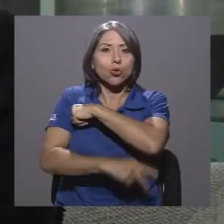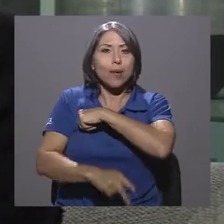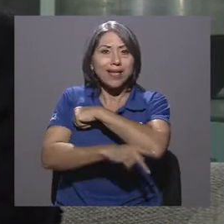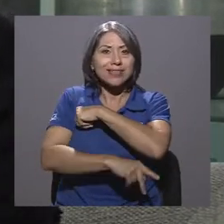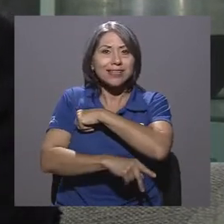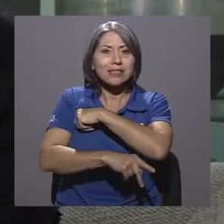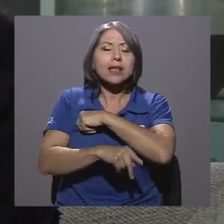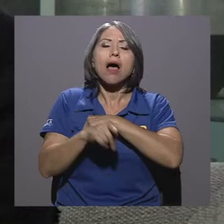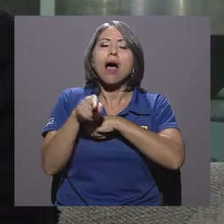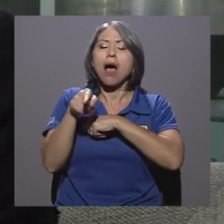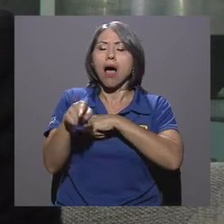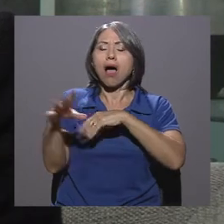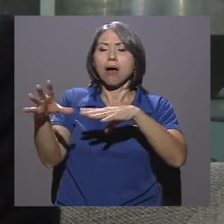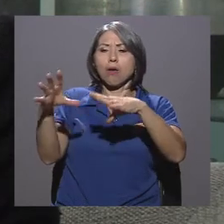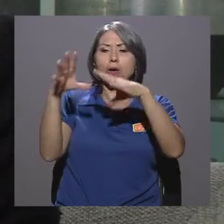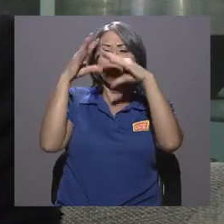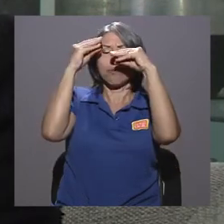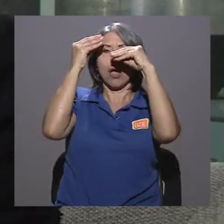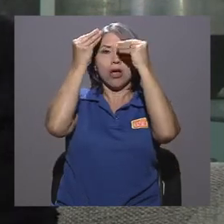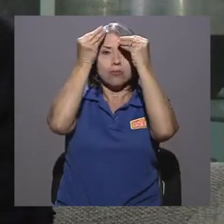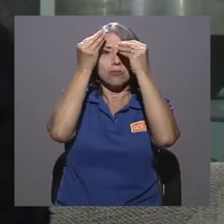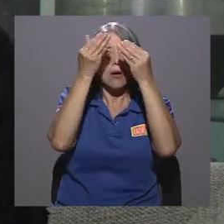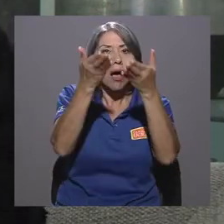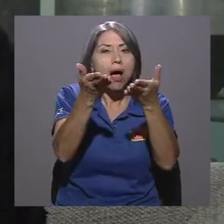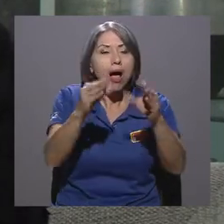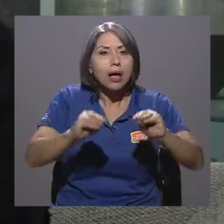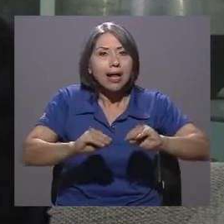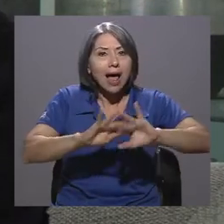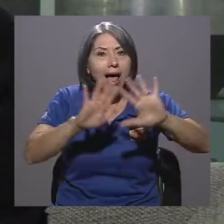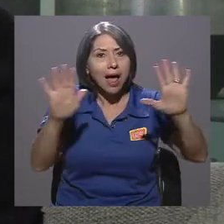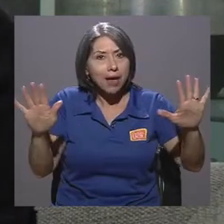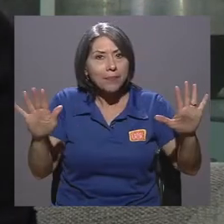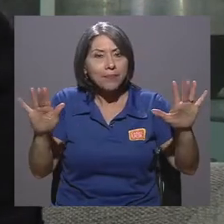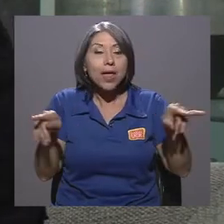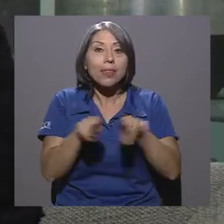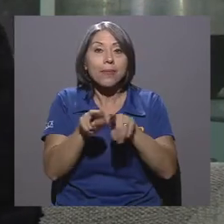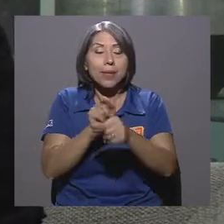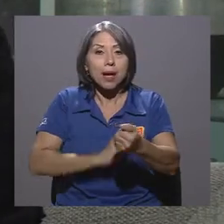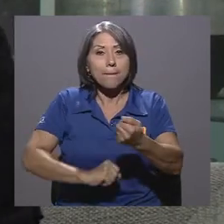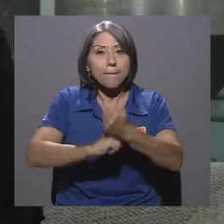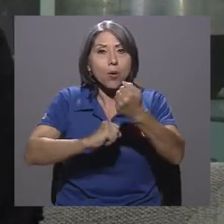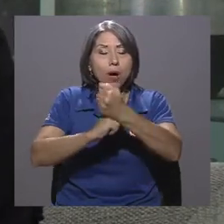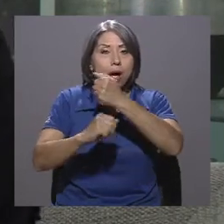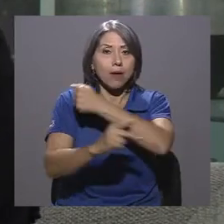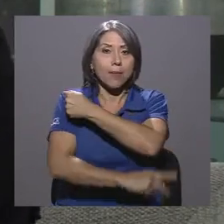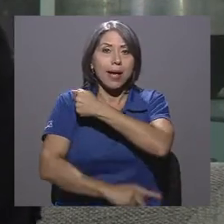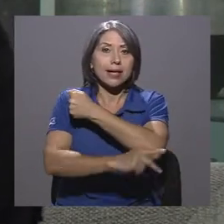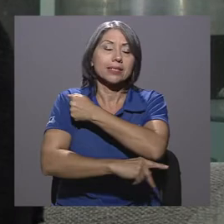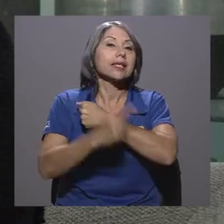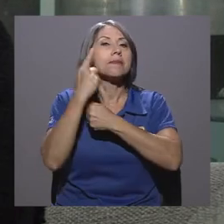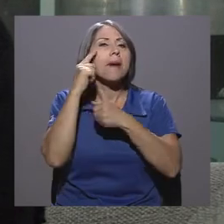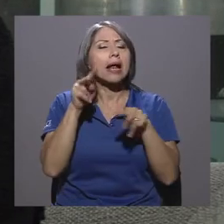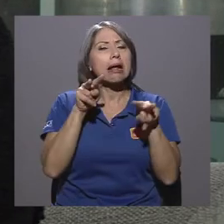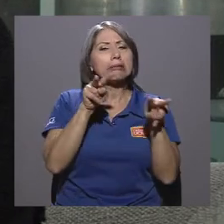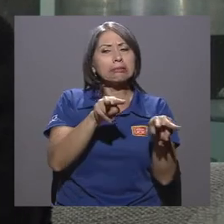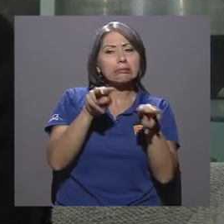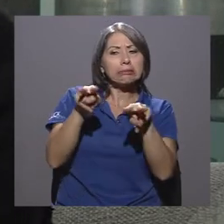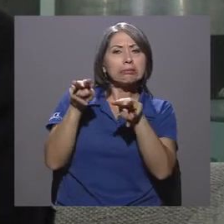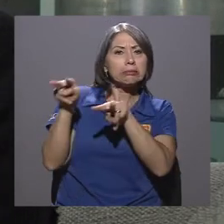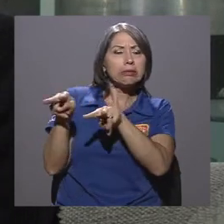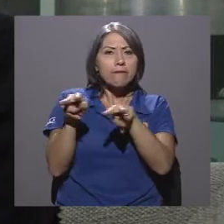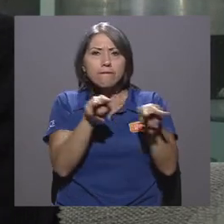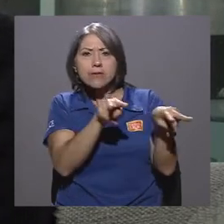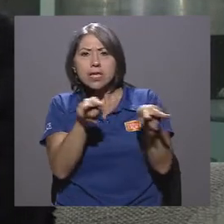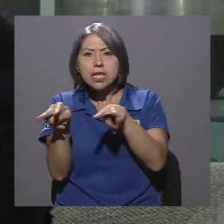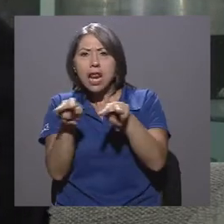transparencia posible. Igualmente estamos apoyando a los países en el fortalecimiento de la vigilancia